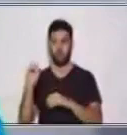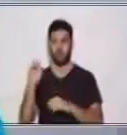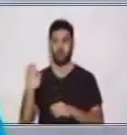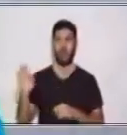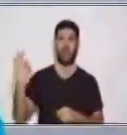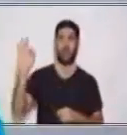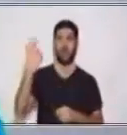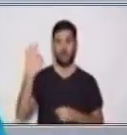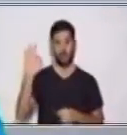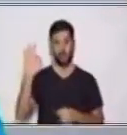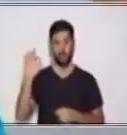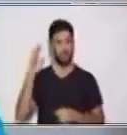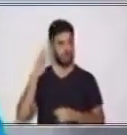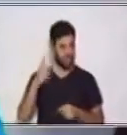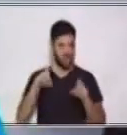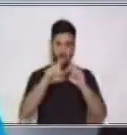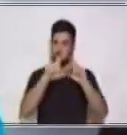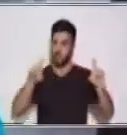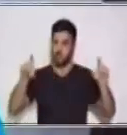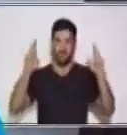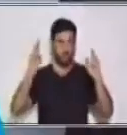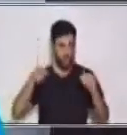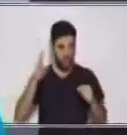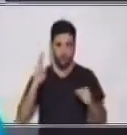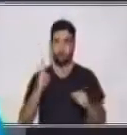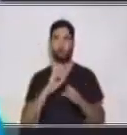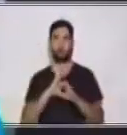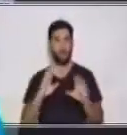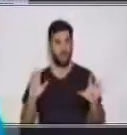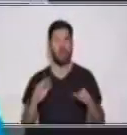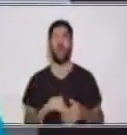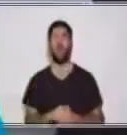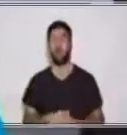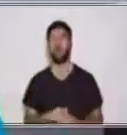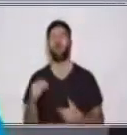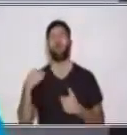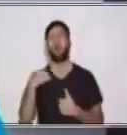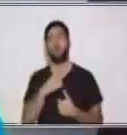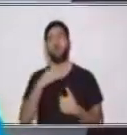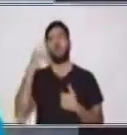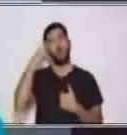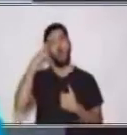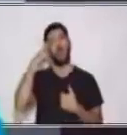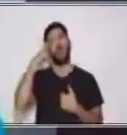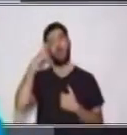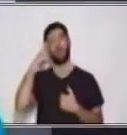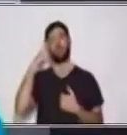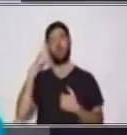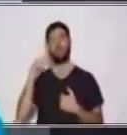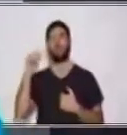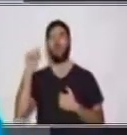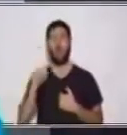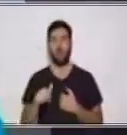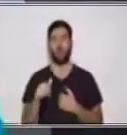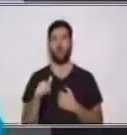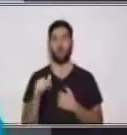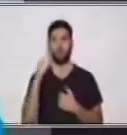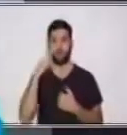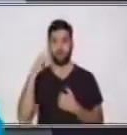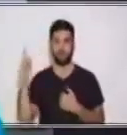grados. Entonces venimos nosotros y ya conociendo la definición decimos